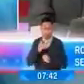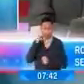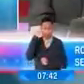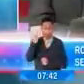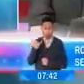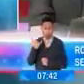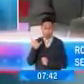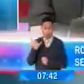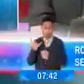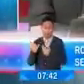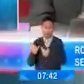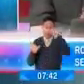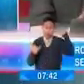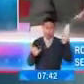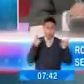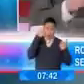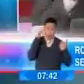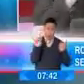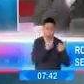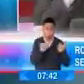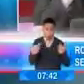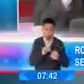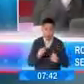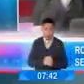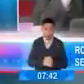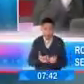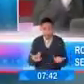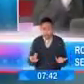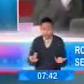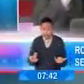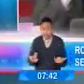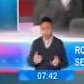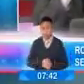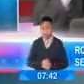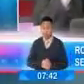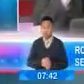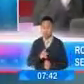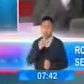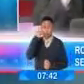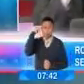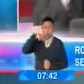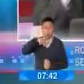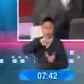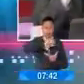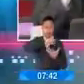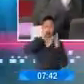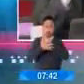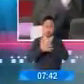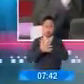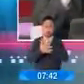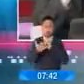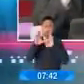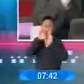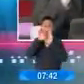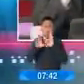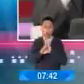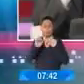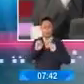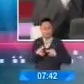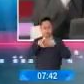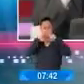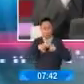es igual a lo que pensábamos hace un año y medio o hace otro año. Yo creo que las cosas han cambiado mucho y el código tiene que ser